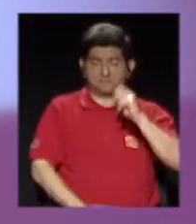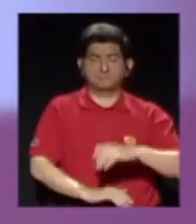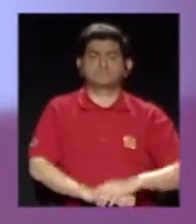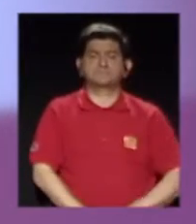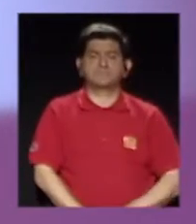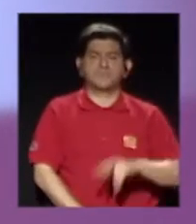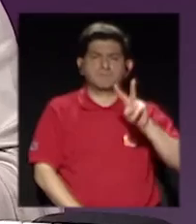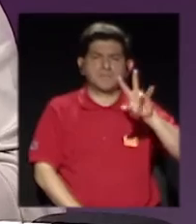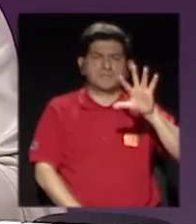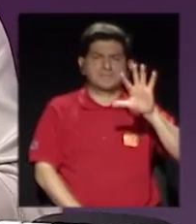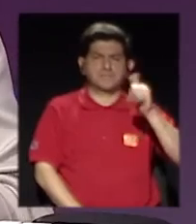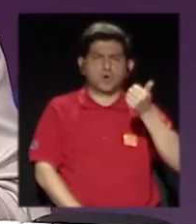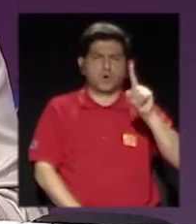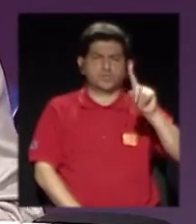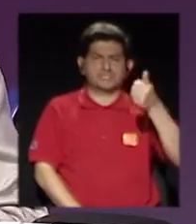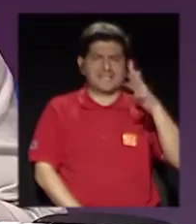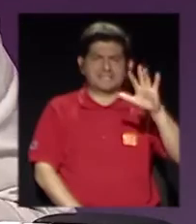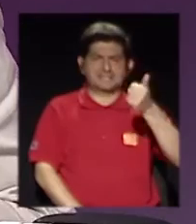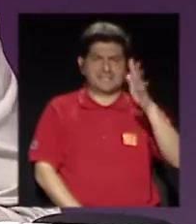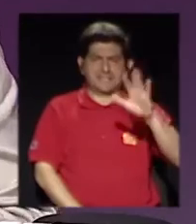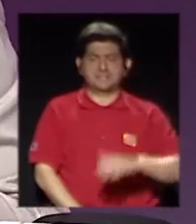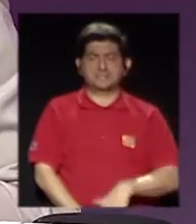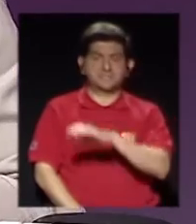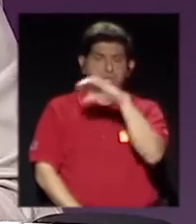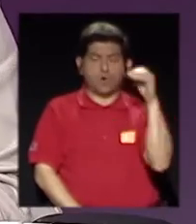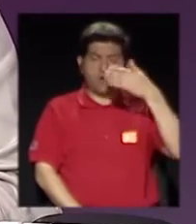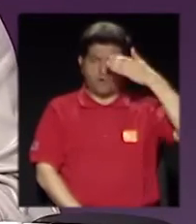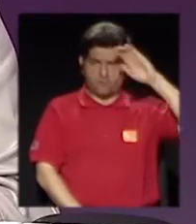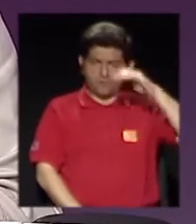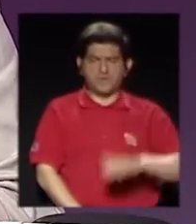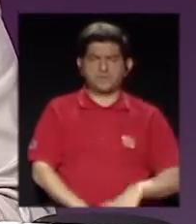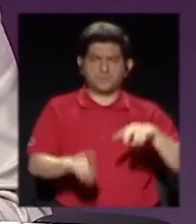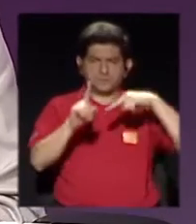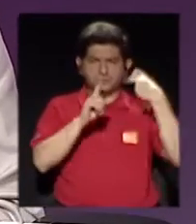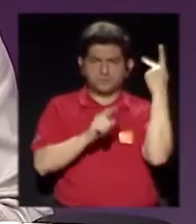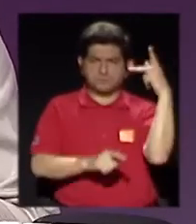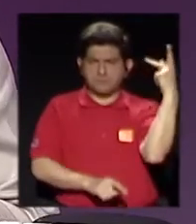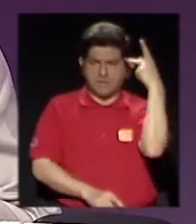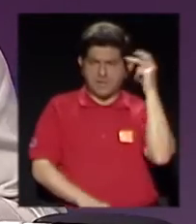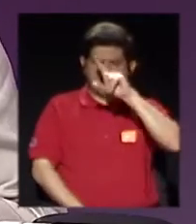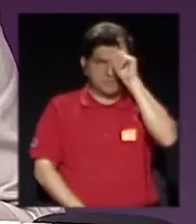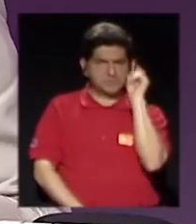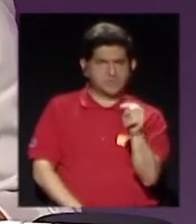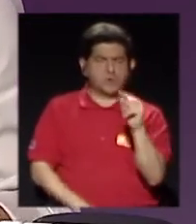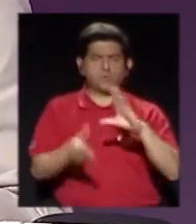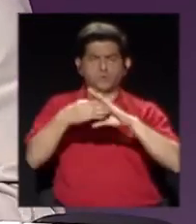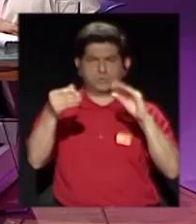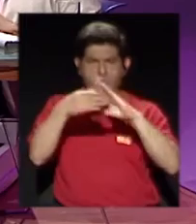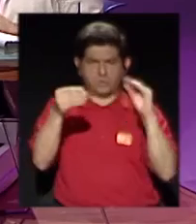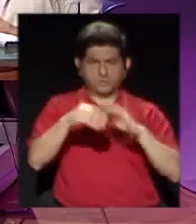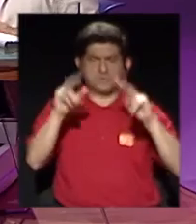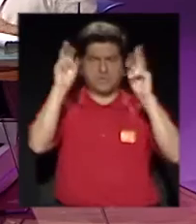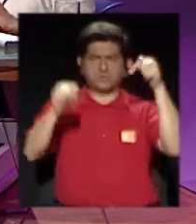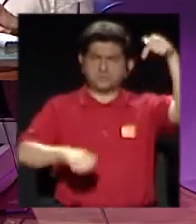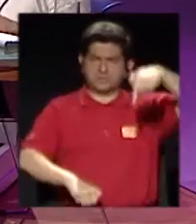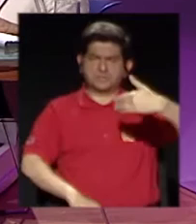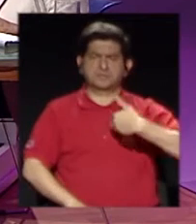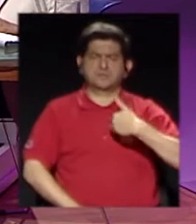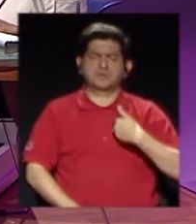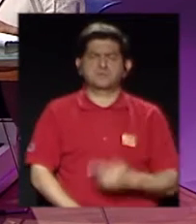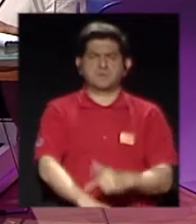25 11 15 15 o en facebook de miradas políticas para sus preguntas y comentarios sobre nuestro tema de hoy